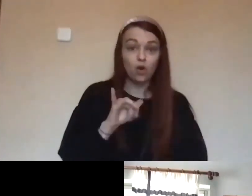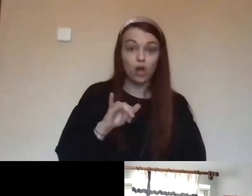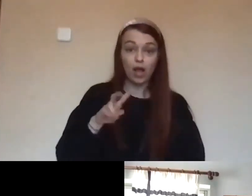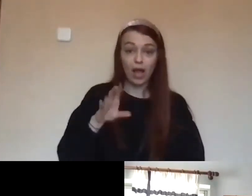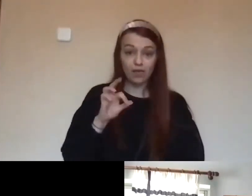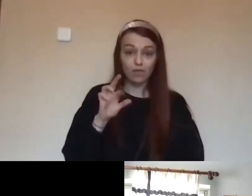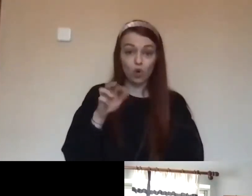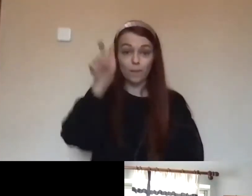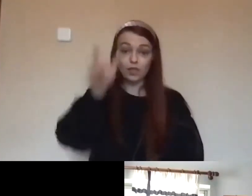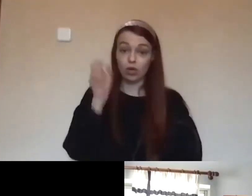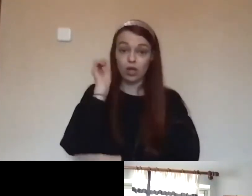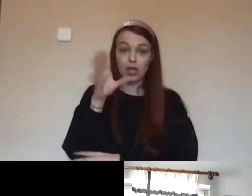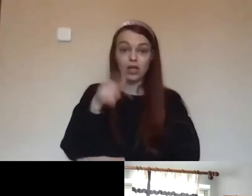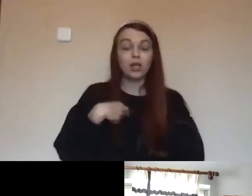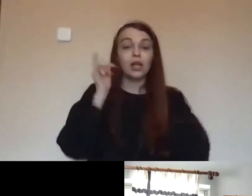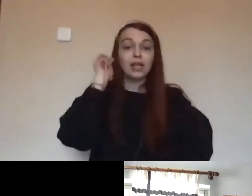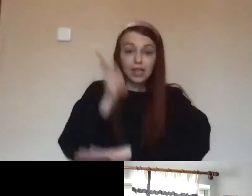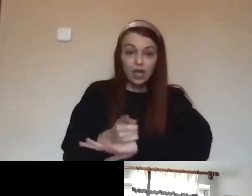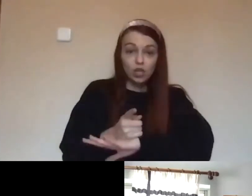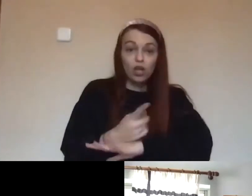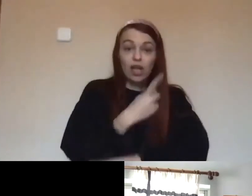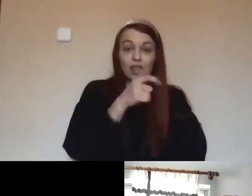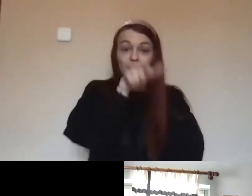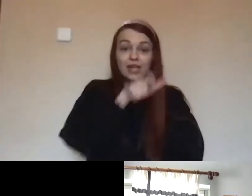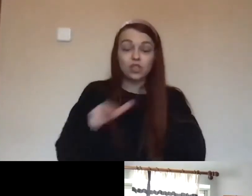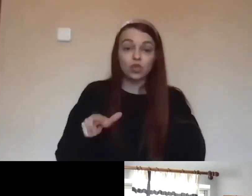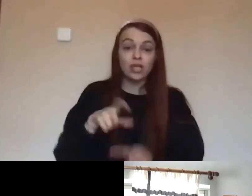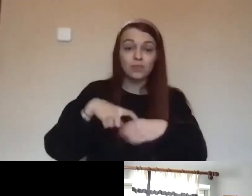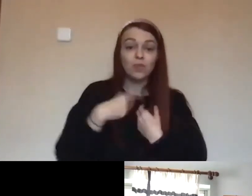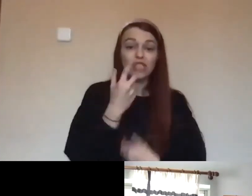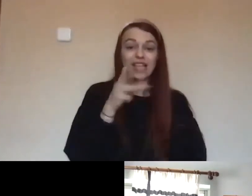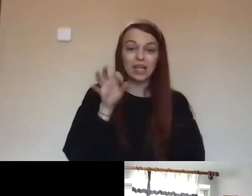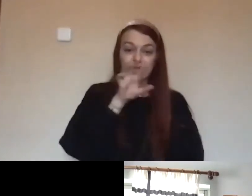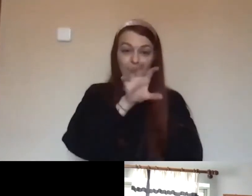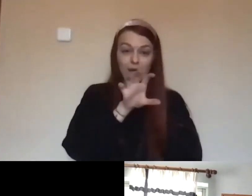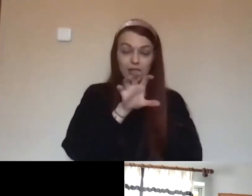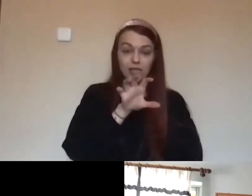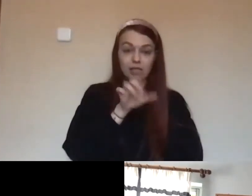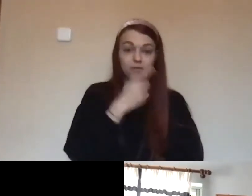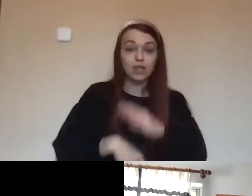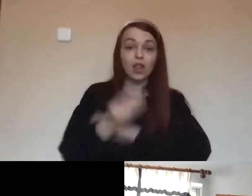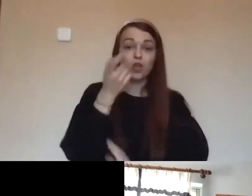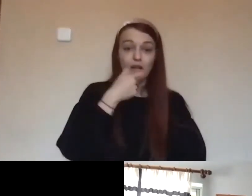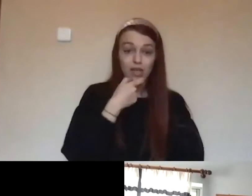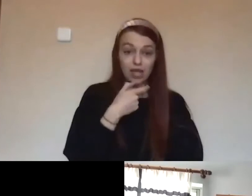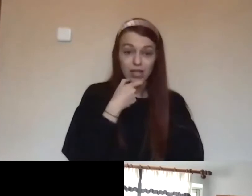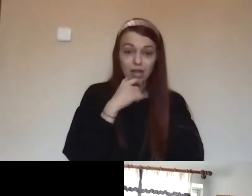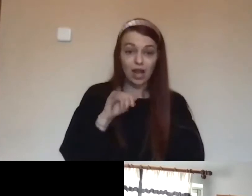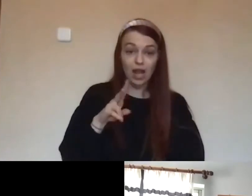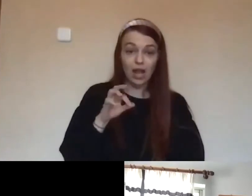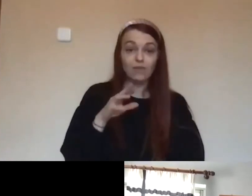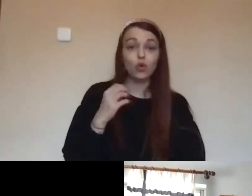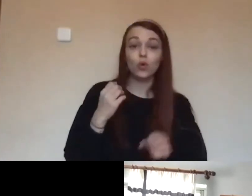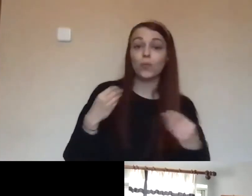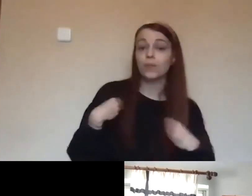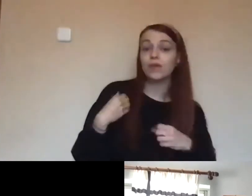participado como director de la ENA para más de 100 miembros en 30 países. Nacido en Inglaterra, Ivor ha vivido y